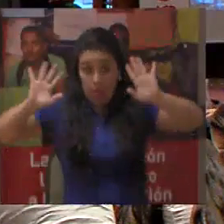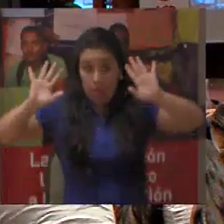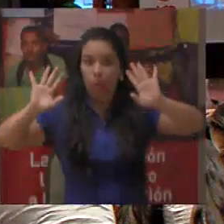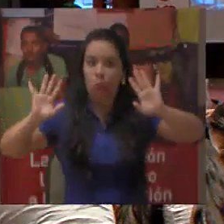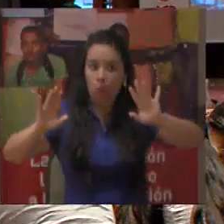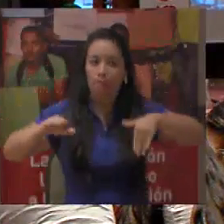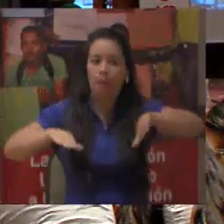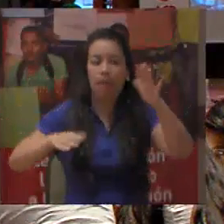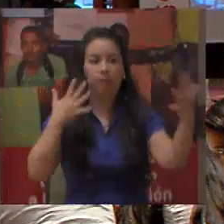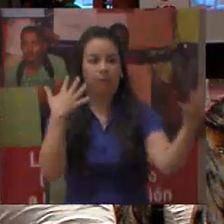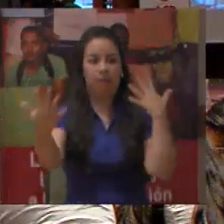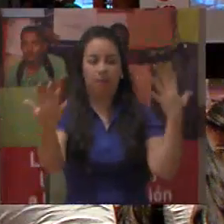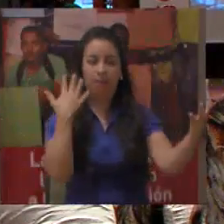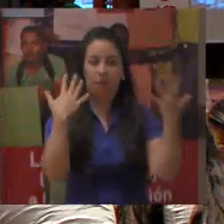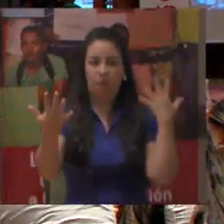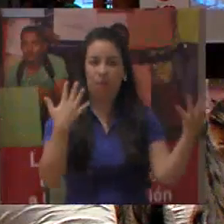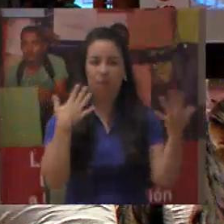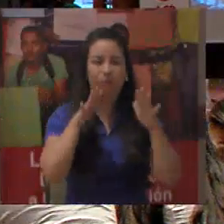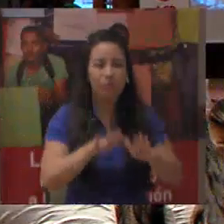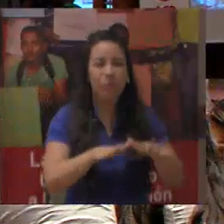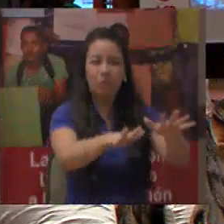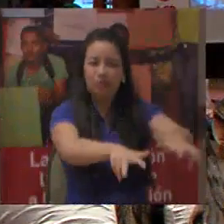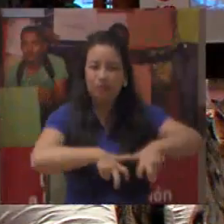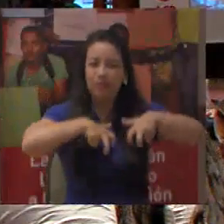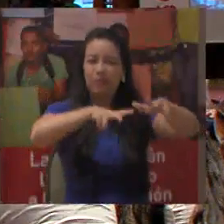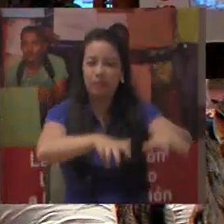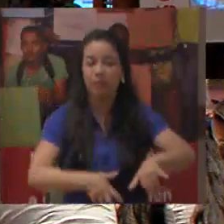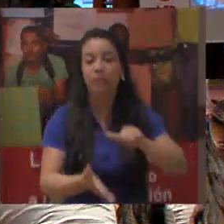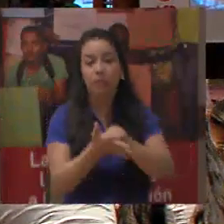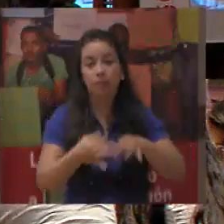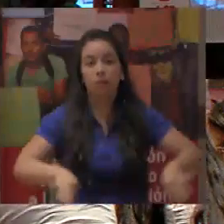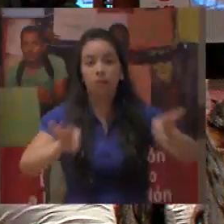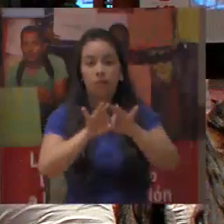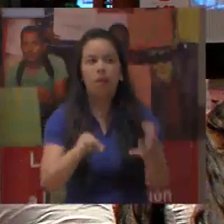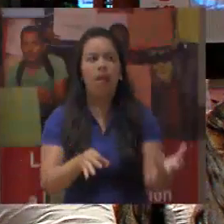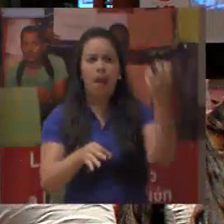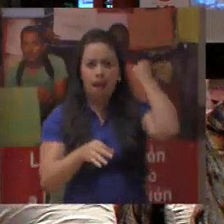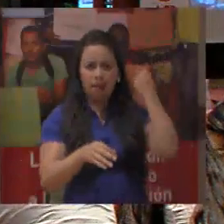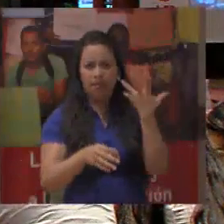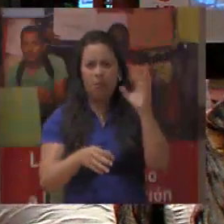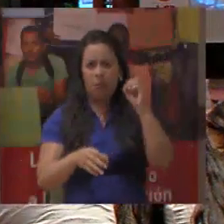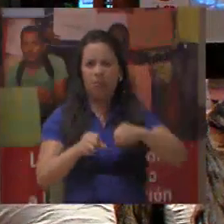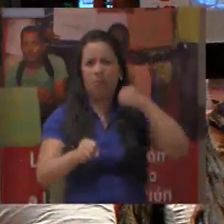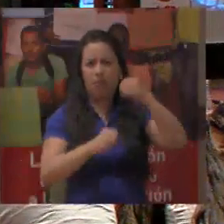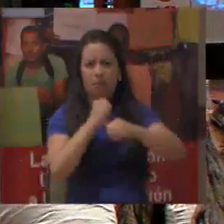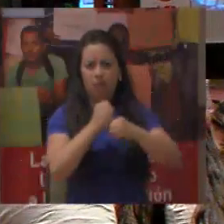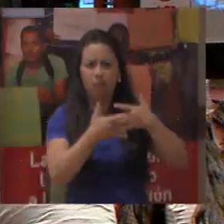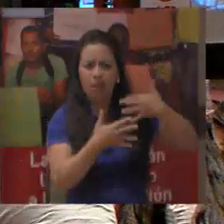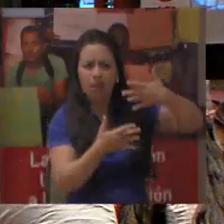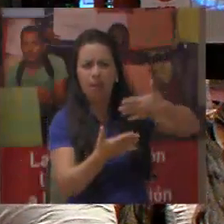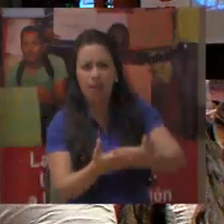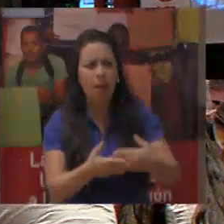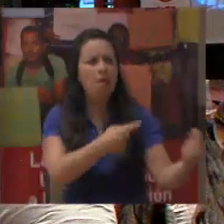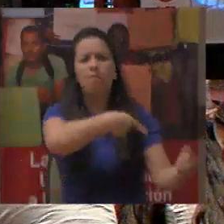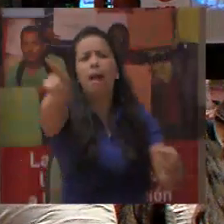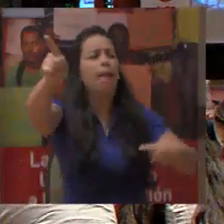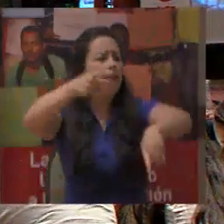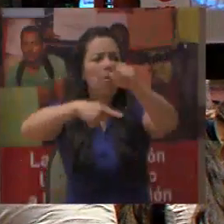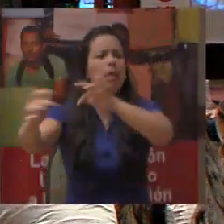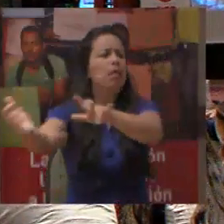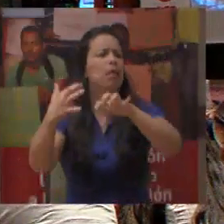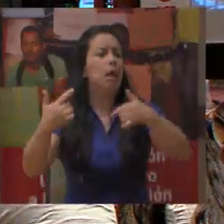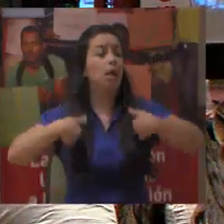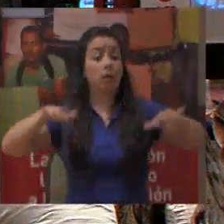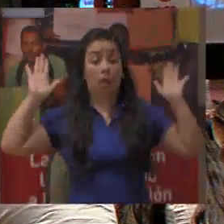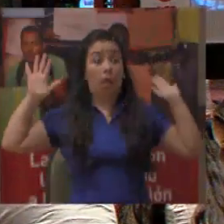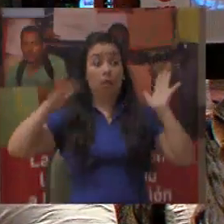el campo, desde donde hoy en día, o desde donde hace tantos años, desde hace más de 50 años, les hemos puesto los hombres a la guerra y no quienes hoy en día